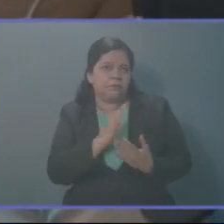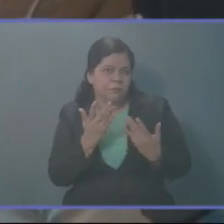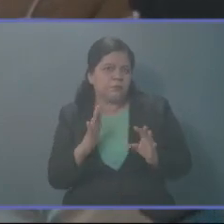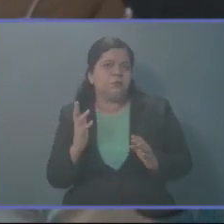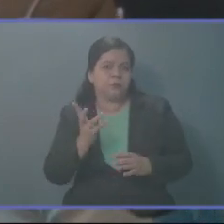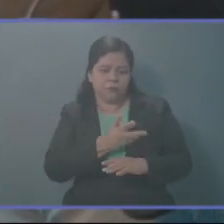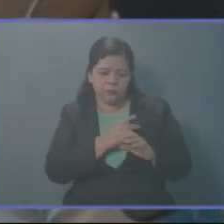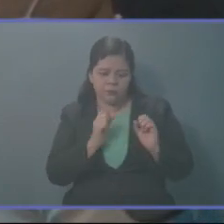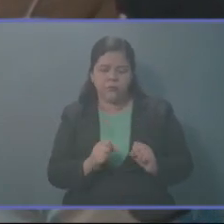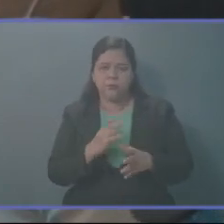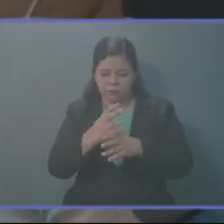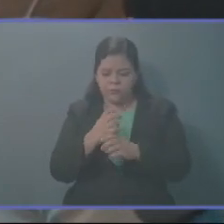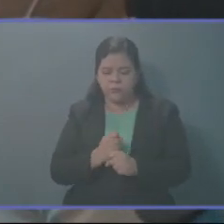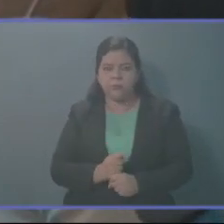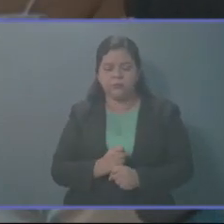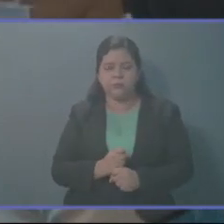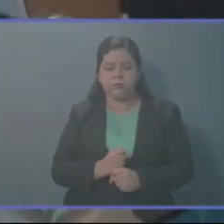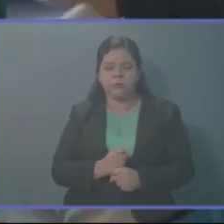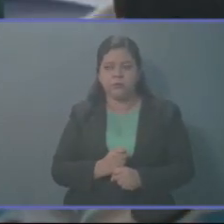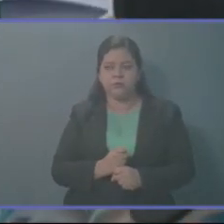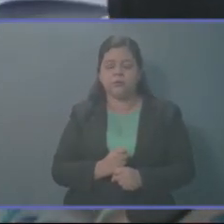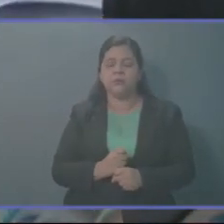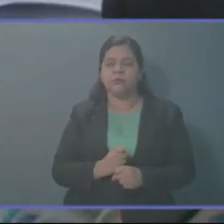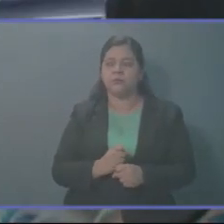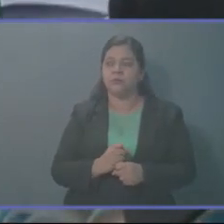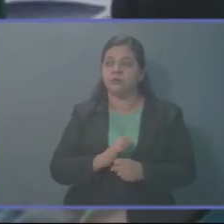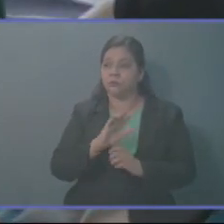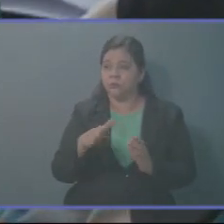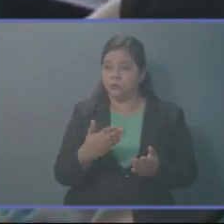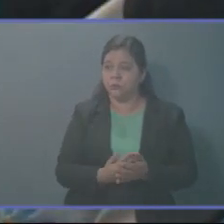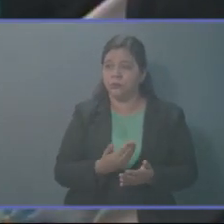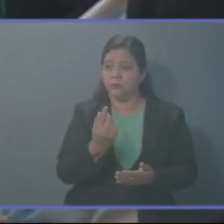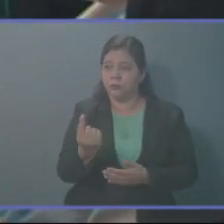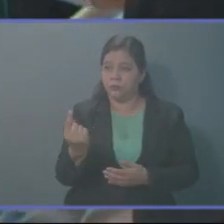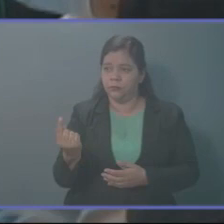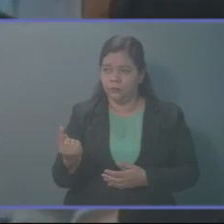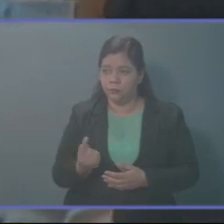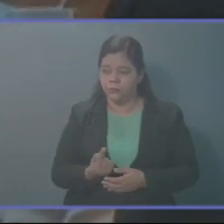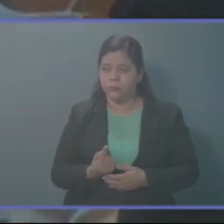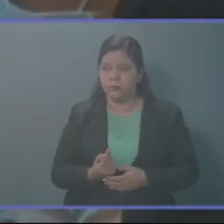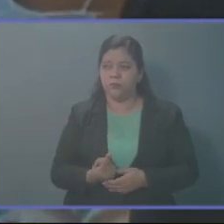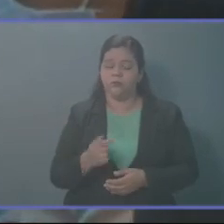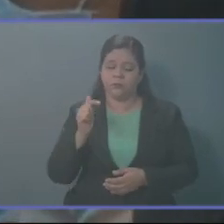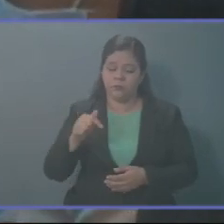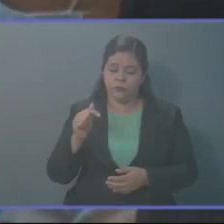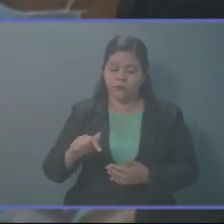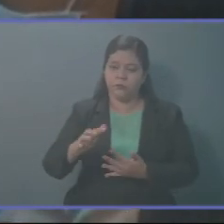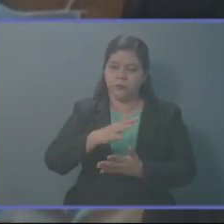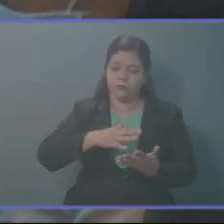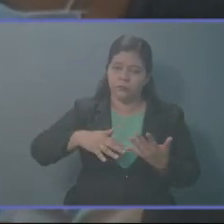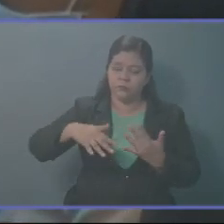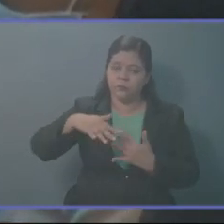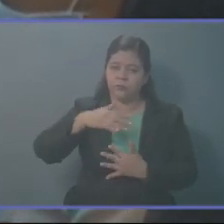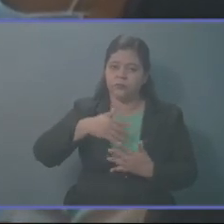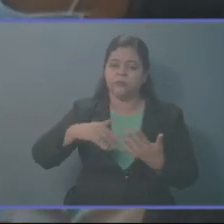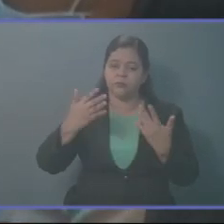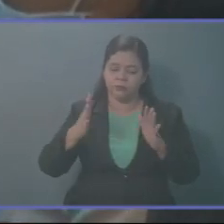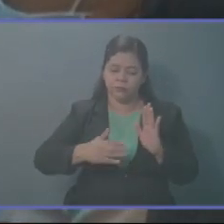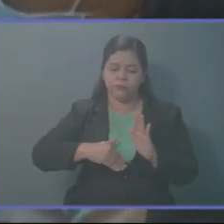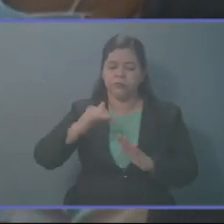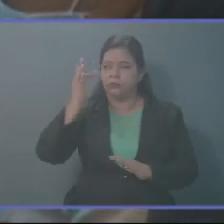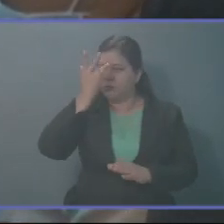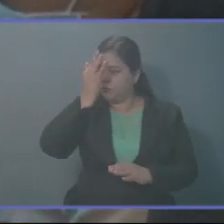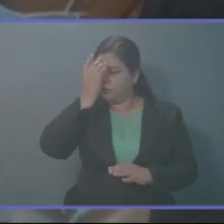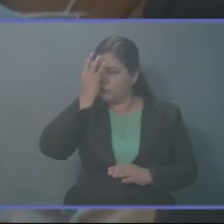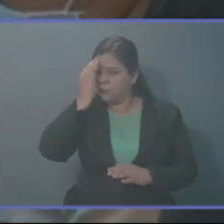darle certeza, garantía, seguridad a la población en este ámbito que tiene muchas preocupaciones.